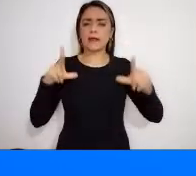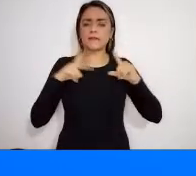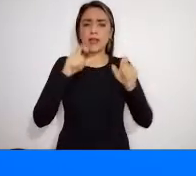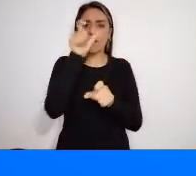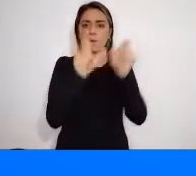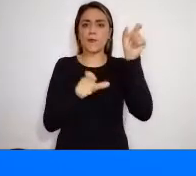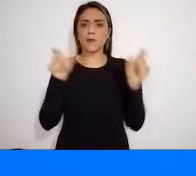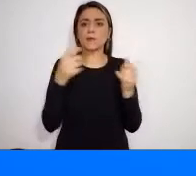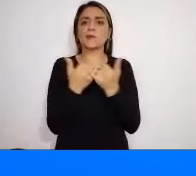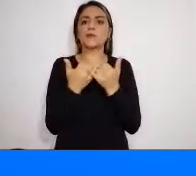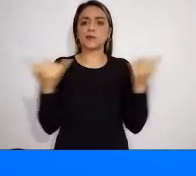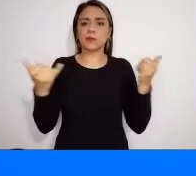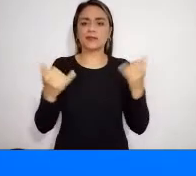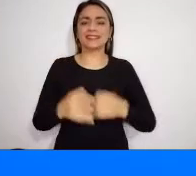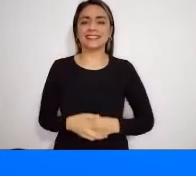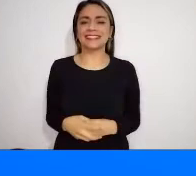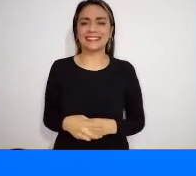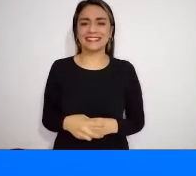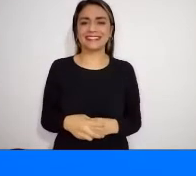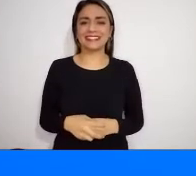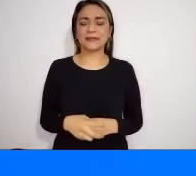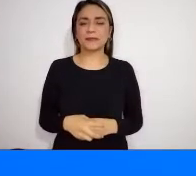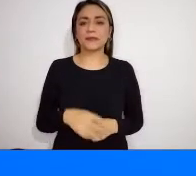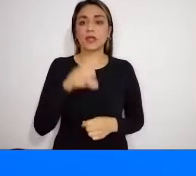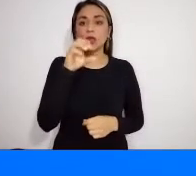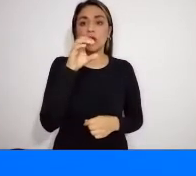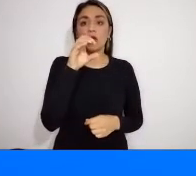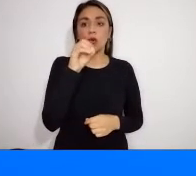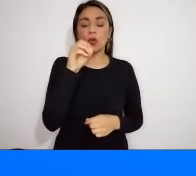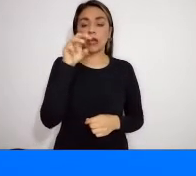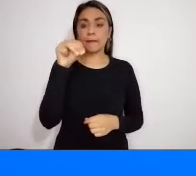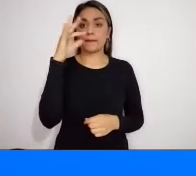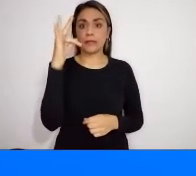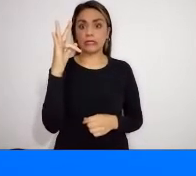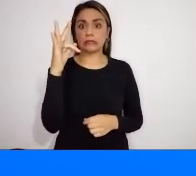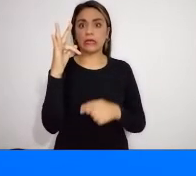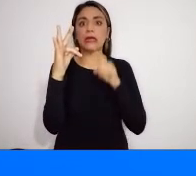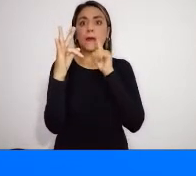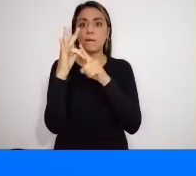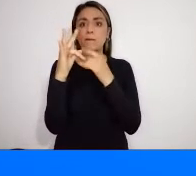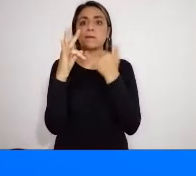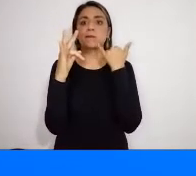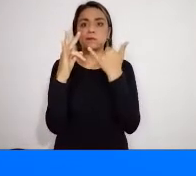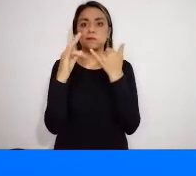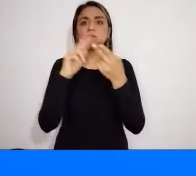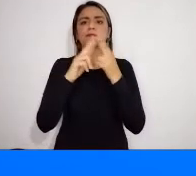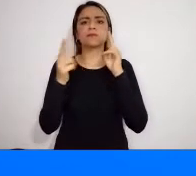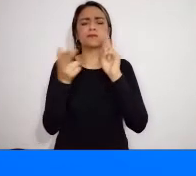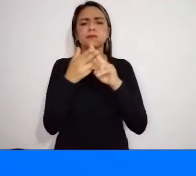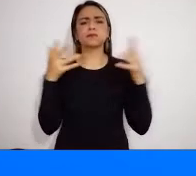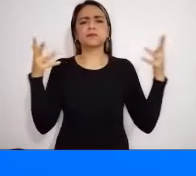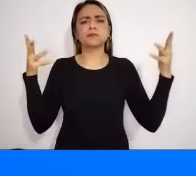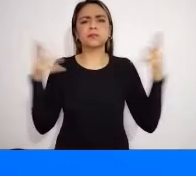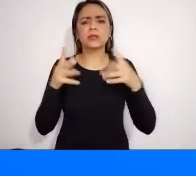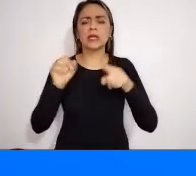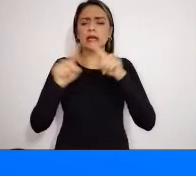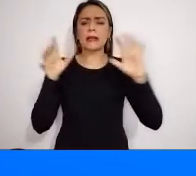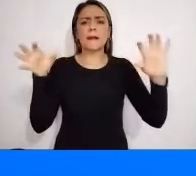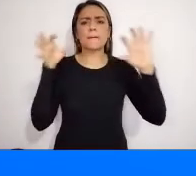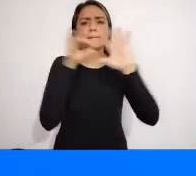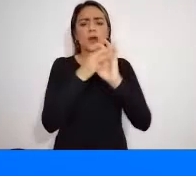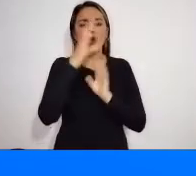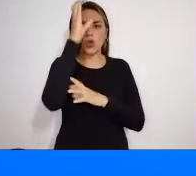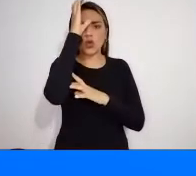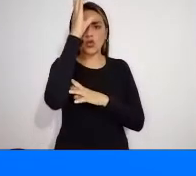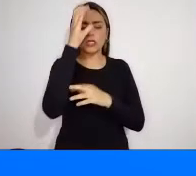local. La OMT también tiene un concepto, pero está muy ligado al concepto